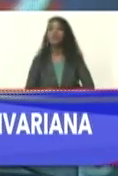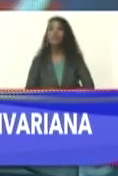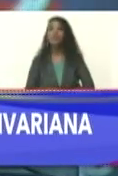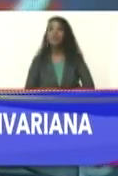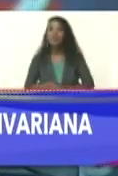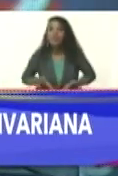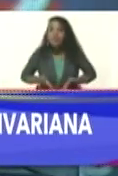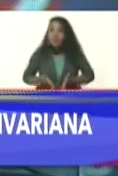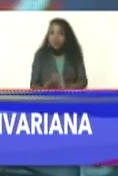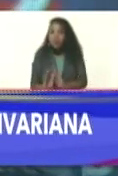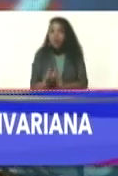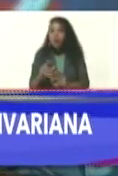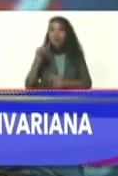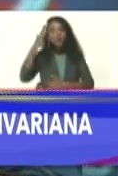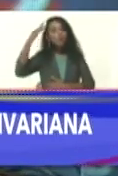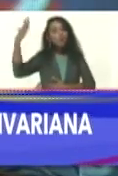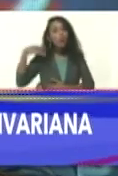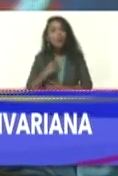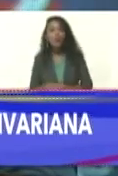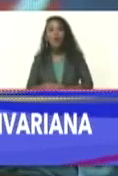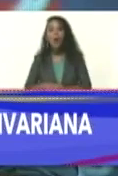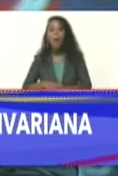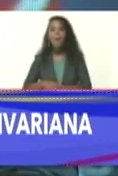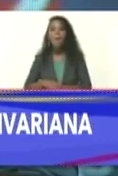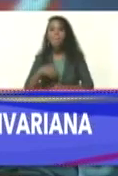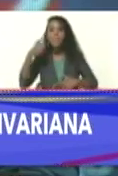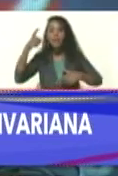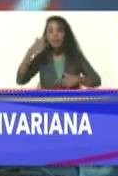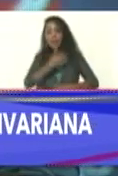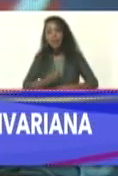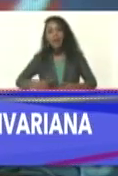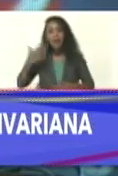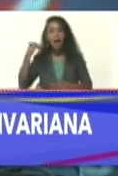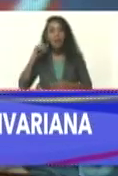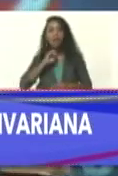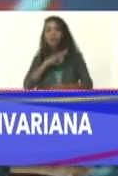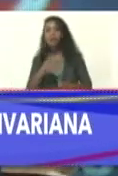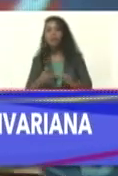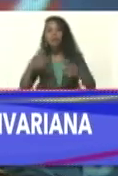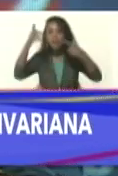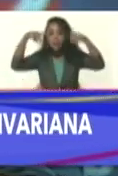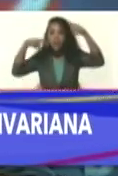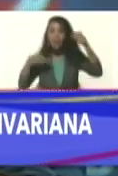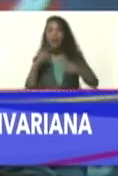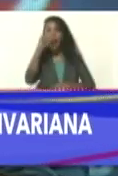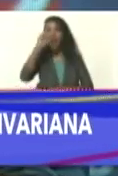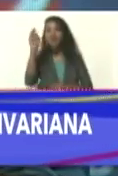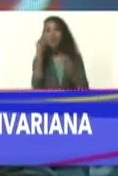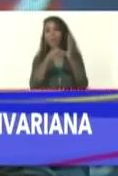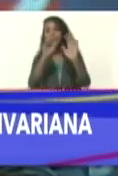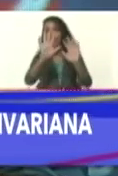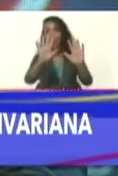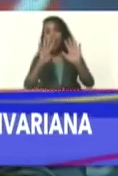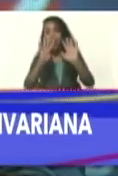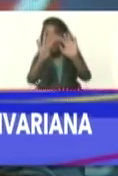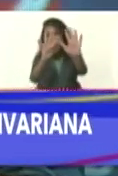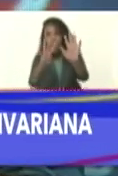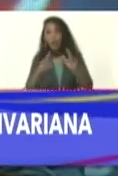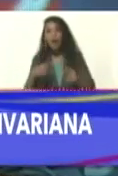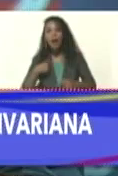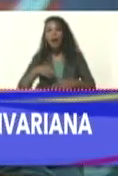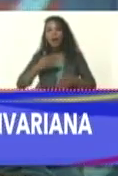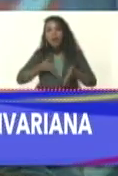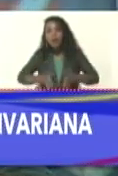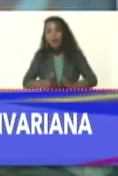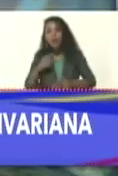Nació como un sueño del comandante supremo Hugo Chávez en el año 2009, junto con la Universidad Nacional Experimental de la